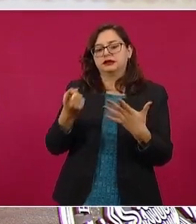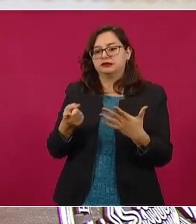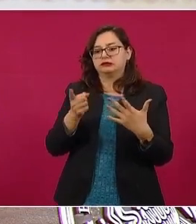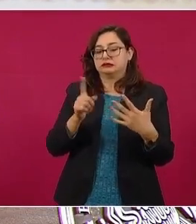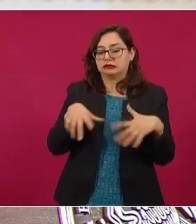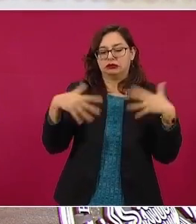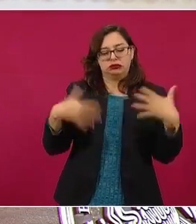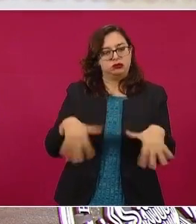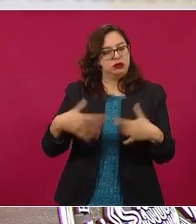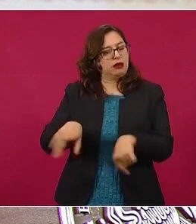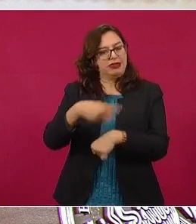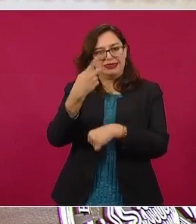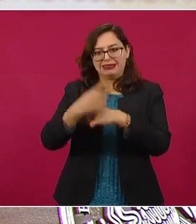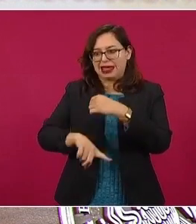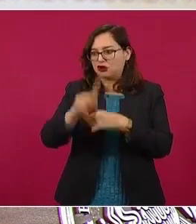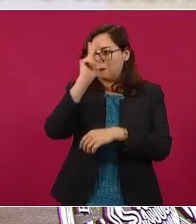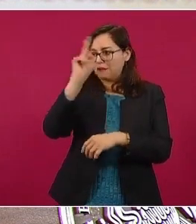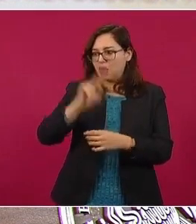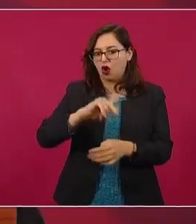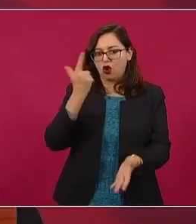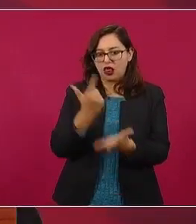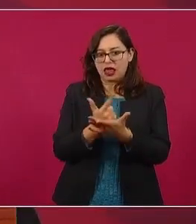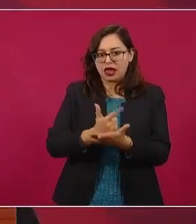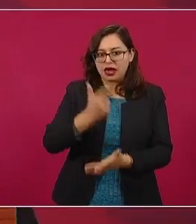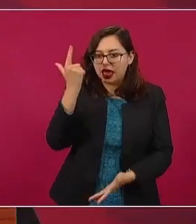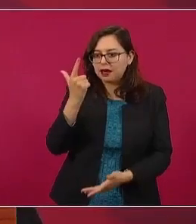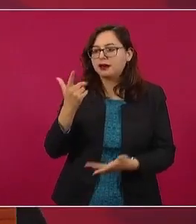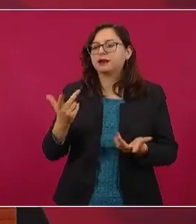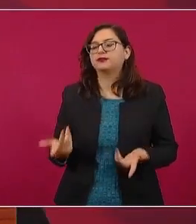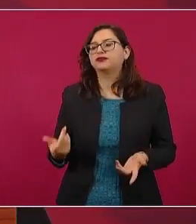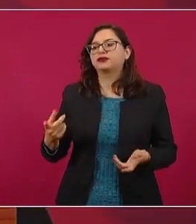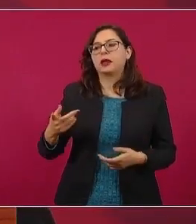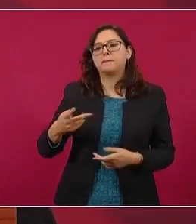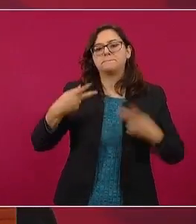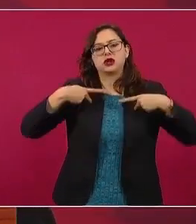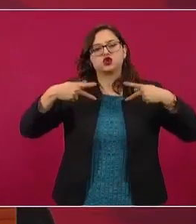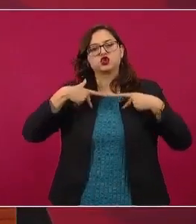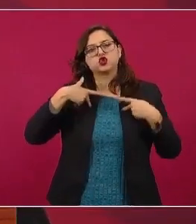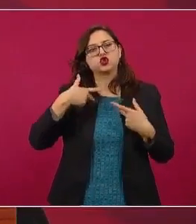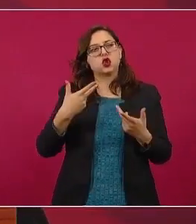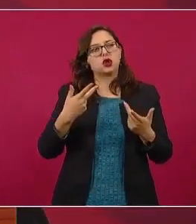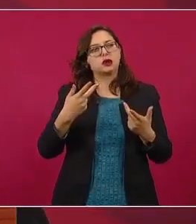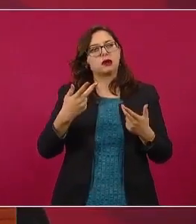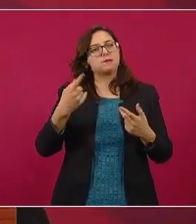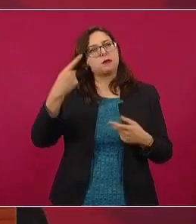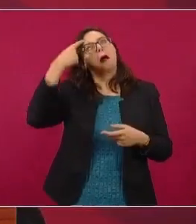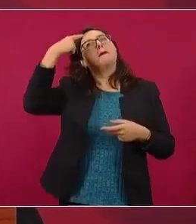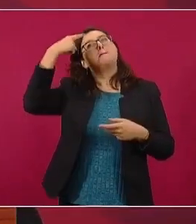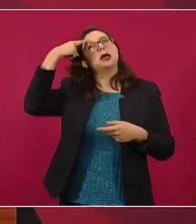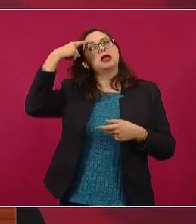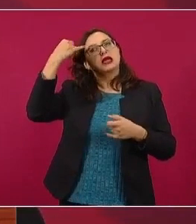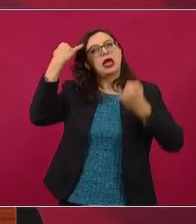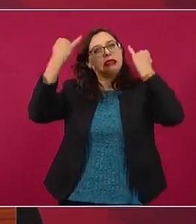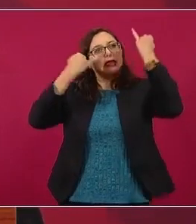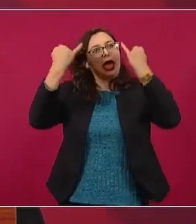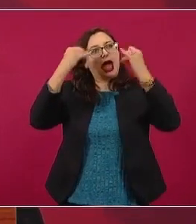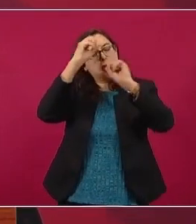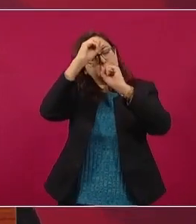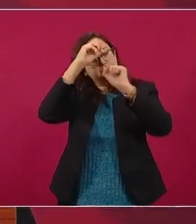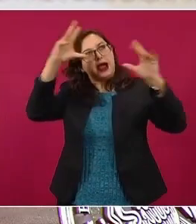de los niños, de quienes consumen estas sustancias. También hemos hecho una campaña, ahora está en televisión, en